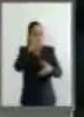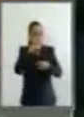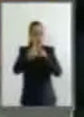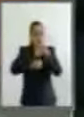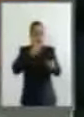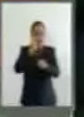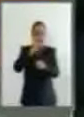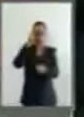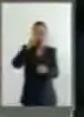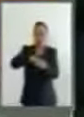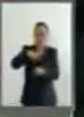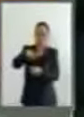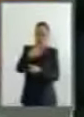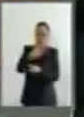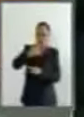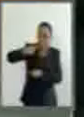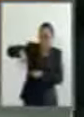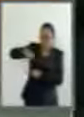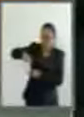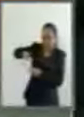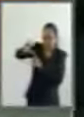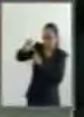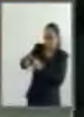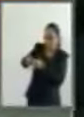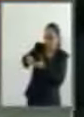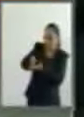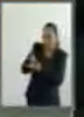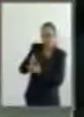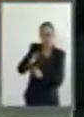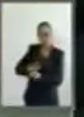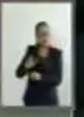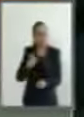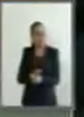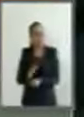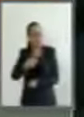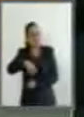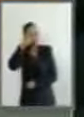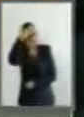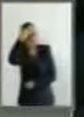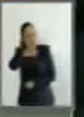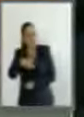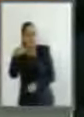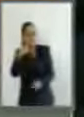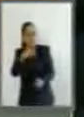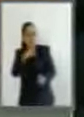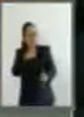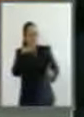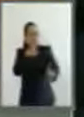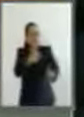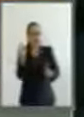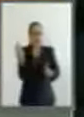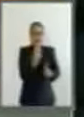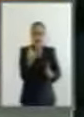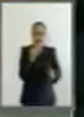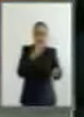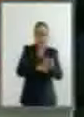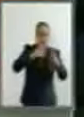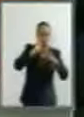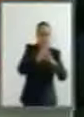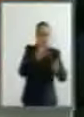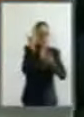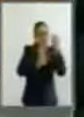2012, cuando decidimos las comisiones, no tuvimos dudas de que para las características de la Comisión de